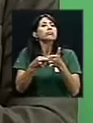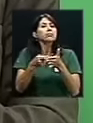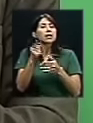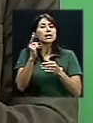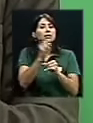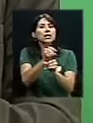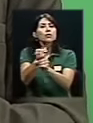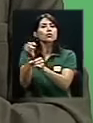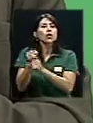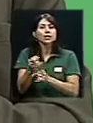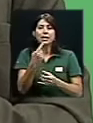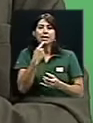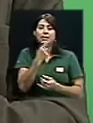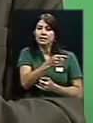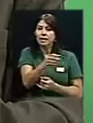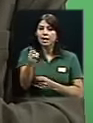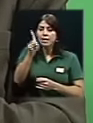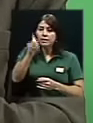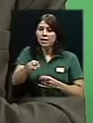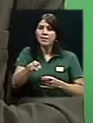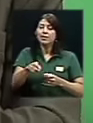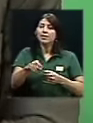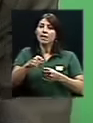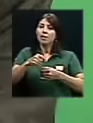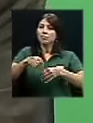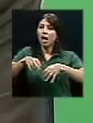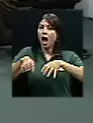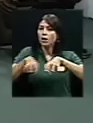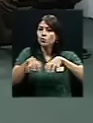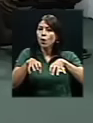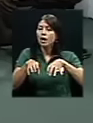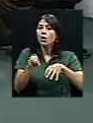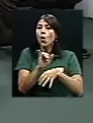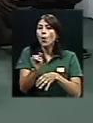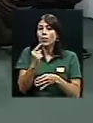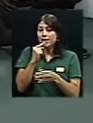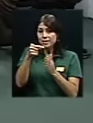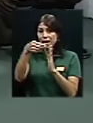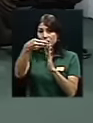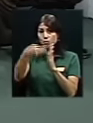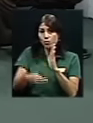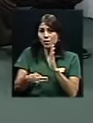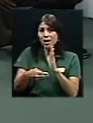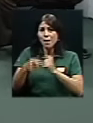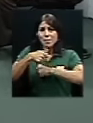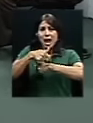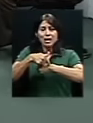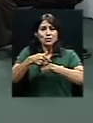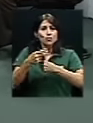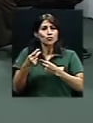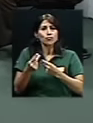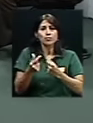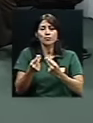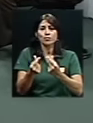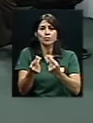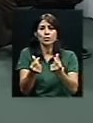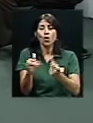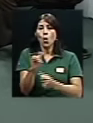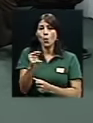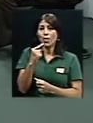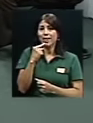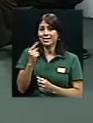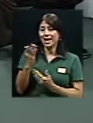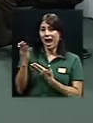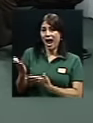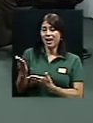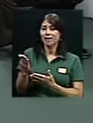dicen que tienen que actuar de acuerdo como está planteado aquí, en plazos sumamente perentorios, lo cual es, como lo señalaba Alan,